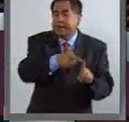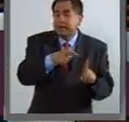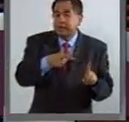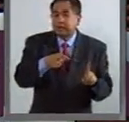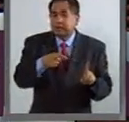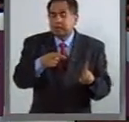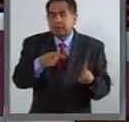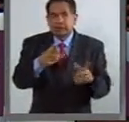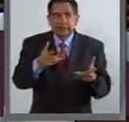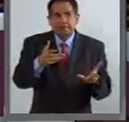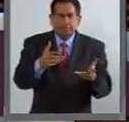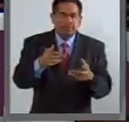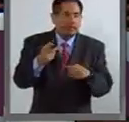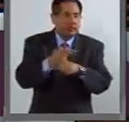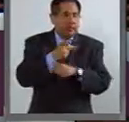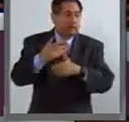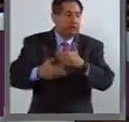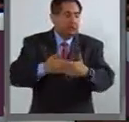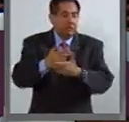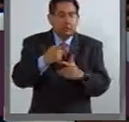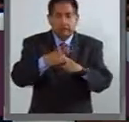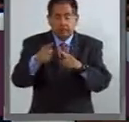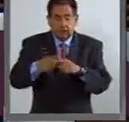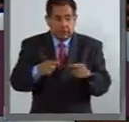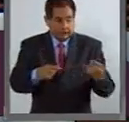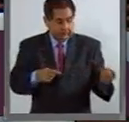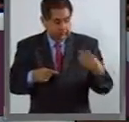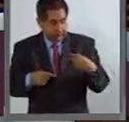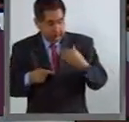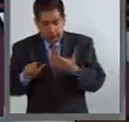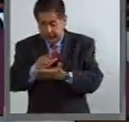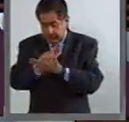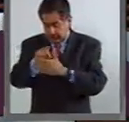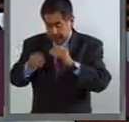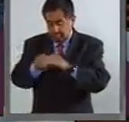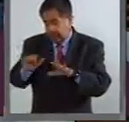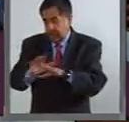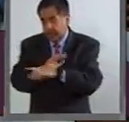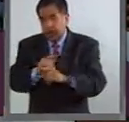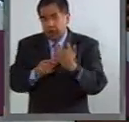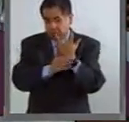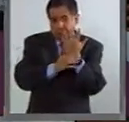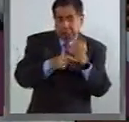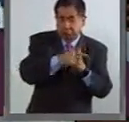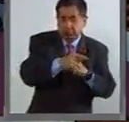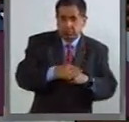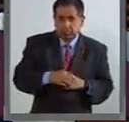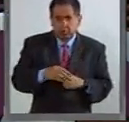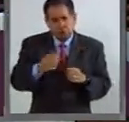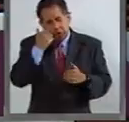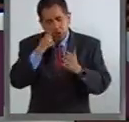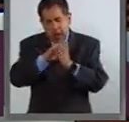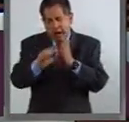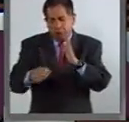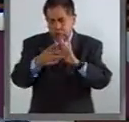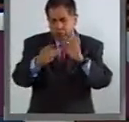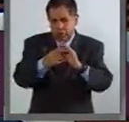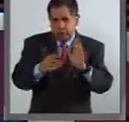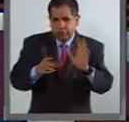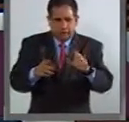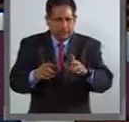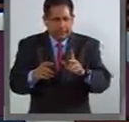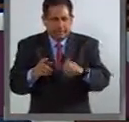tenido consecuencias en los diseños institucionales de las legislaturas. Yo solo quiero, quería darles varios ejemplos, pero solo